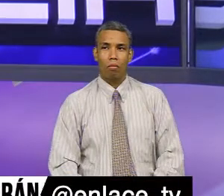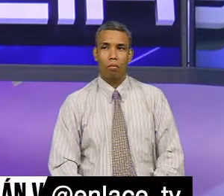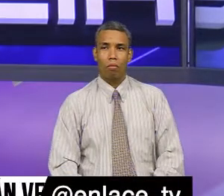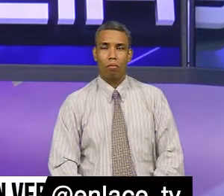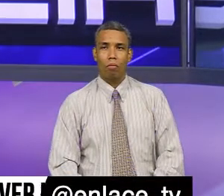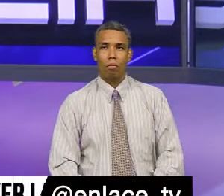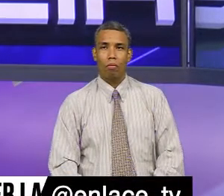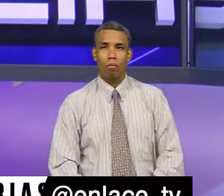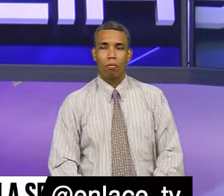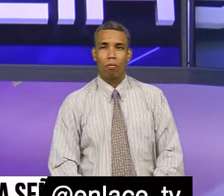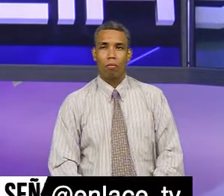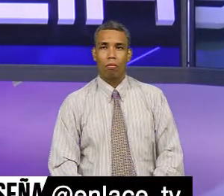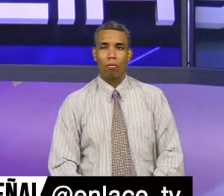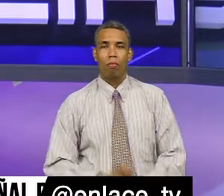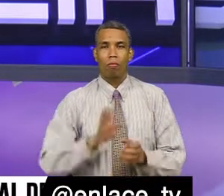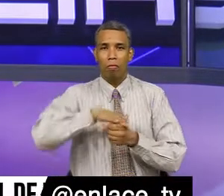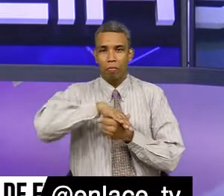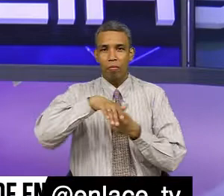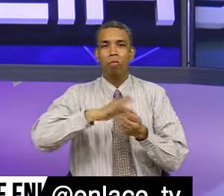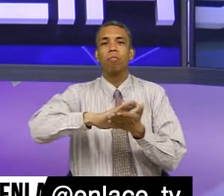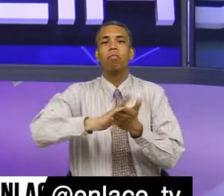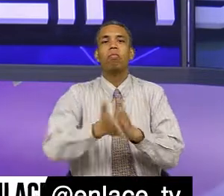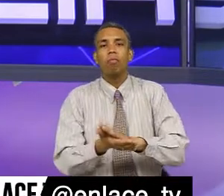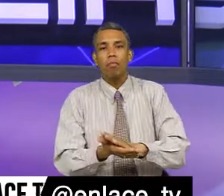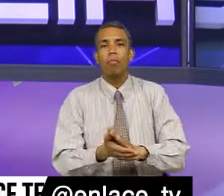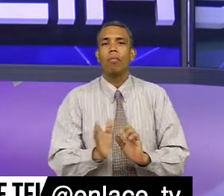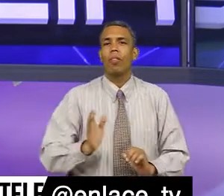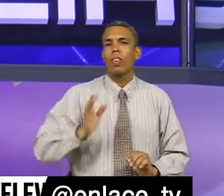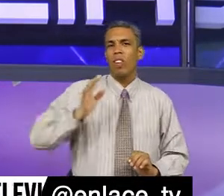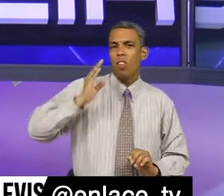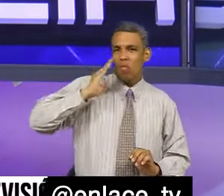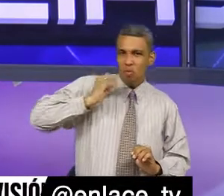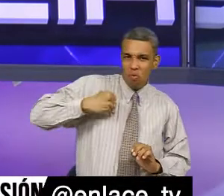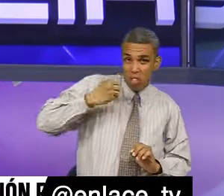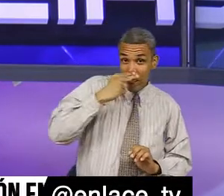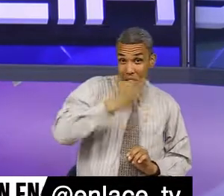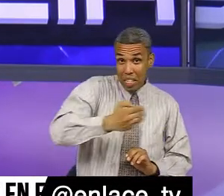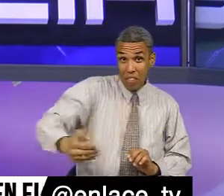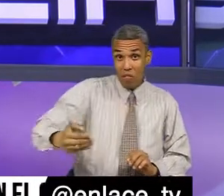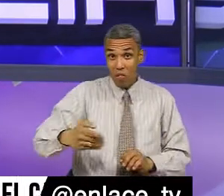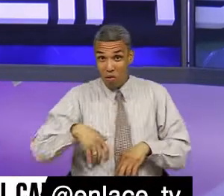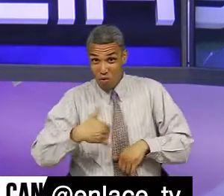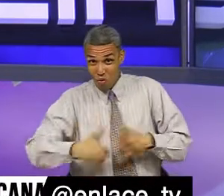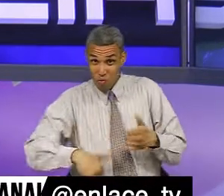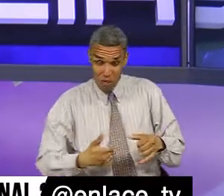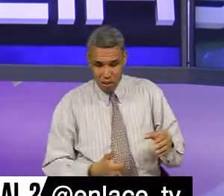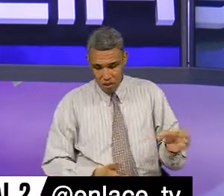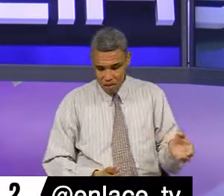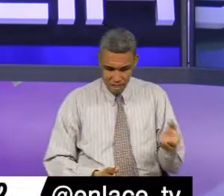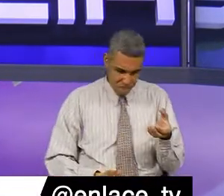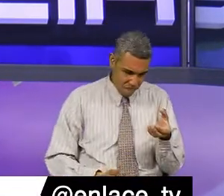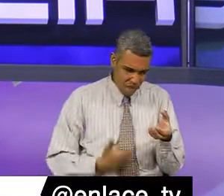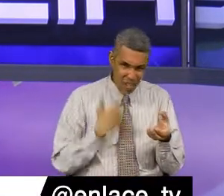Los jóvenes y niños del barrio La Paz entregaron sus juguetes bélicos y se comprometieron a evitar los juegos